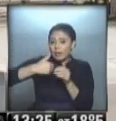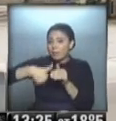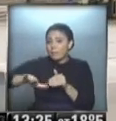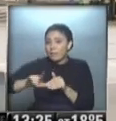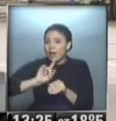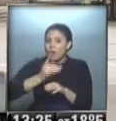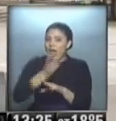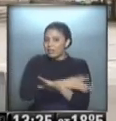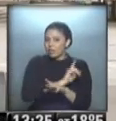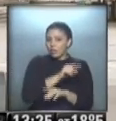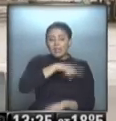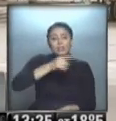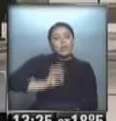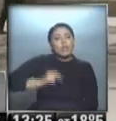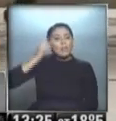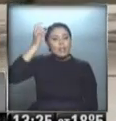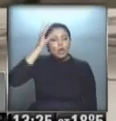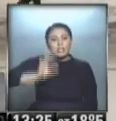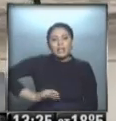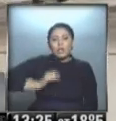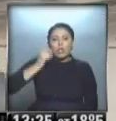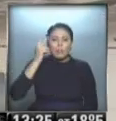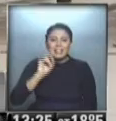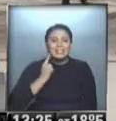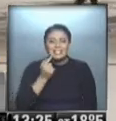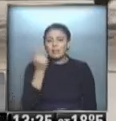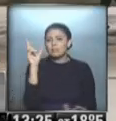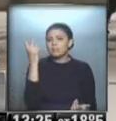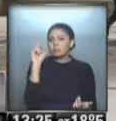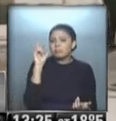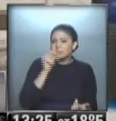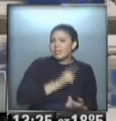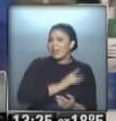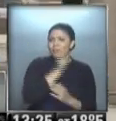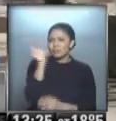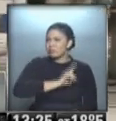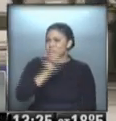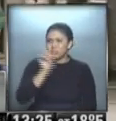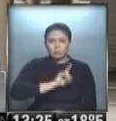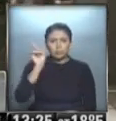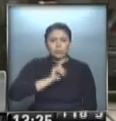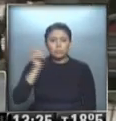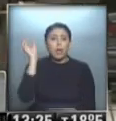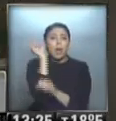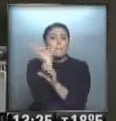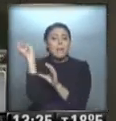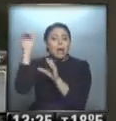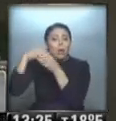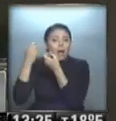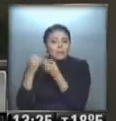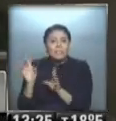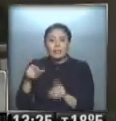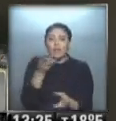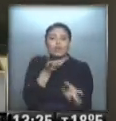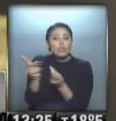narcotraficantes estuvieron viajando durante 2012 y 2013 al menos más de 30 veces, no solamente para abrir cuentas, sino también para comprar propiedades. Esto